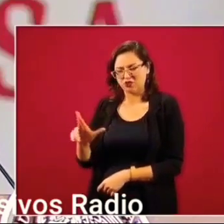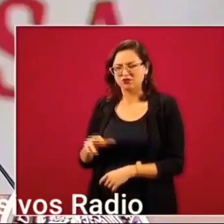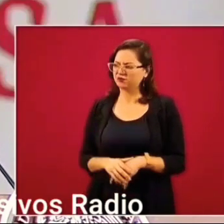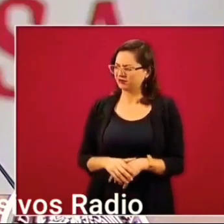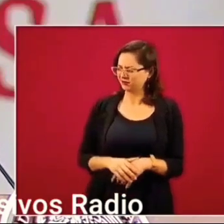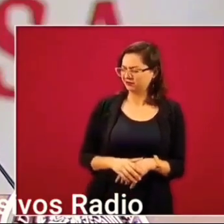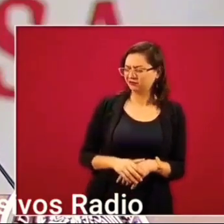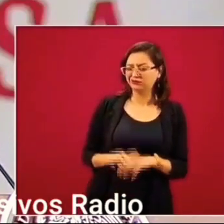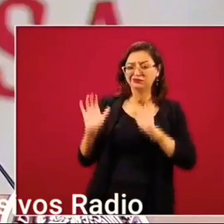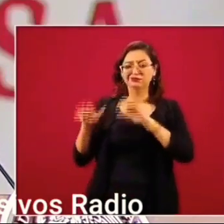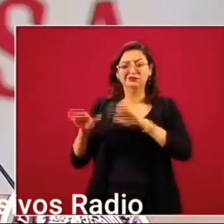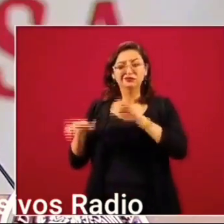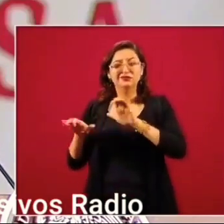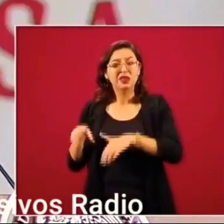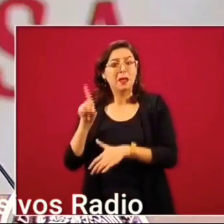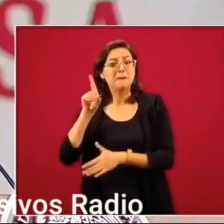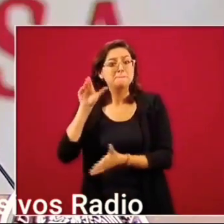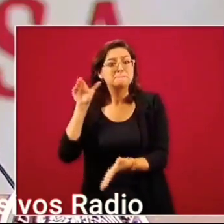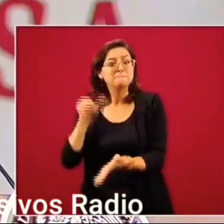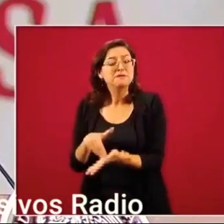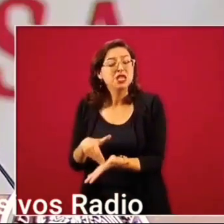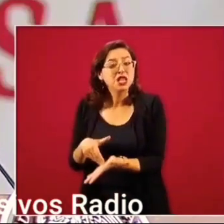Se inscribían hasta 1,000